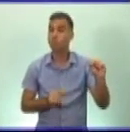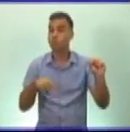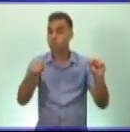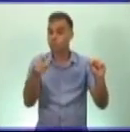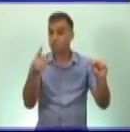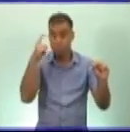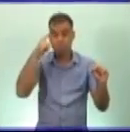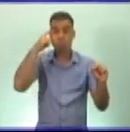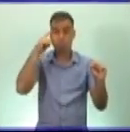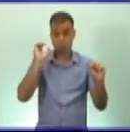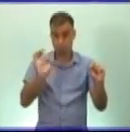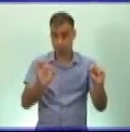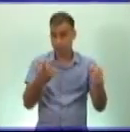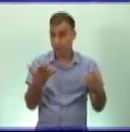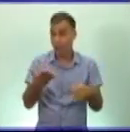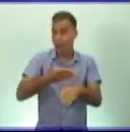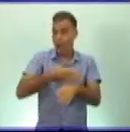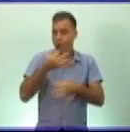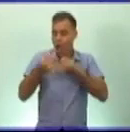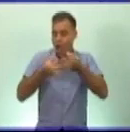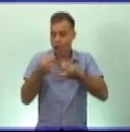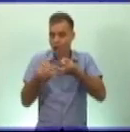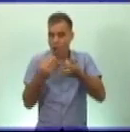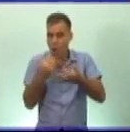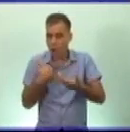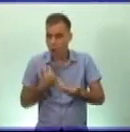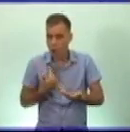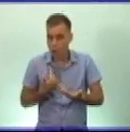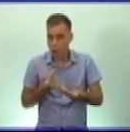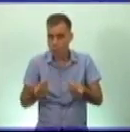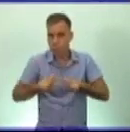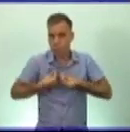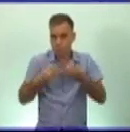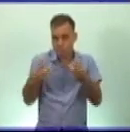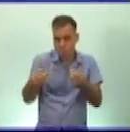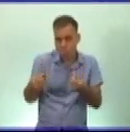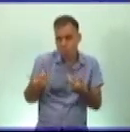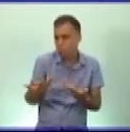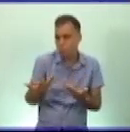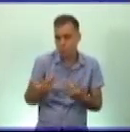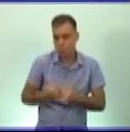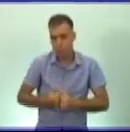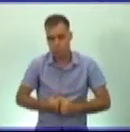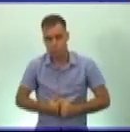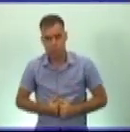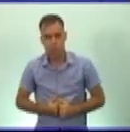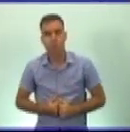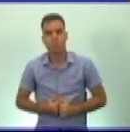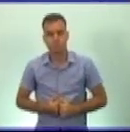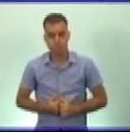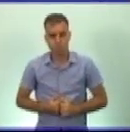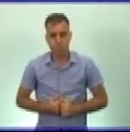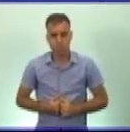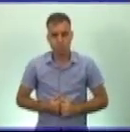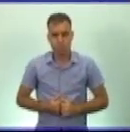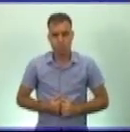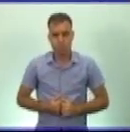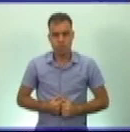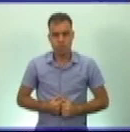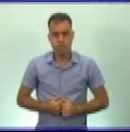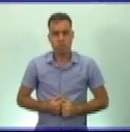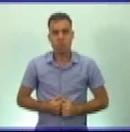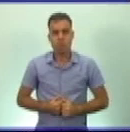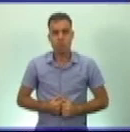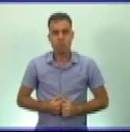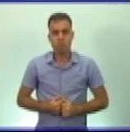para expresar la información cuantitativa que me brinda esa ecuación. Ahora bien, como el óxido